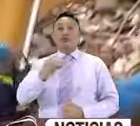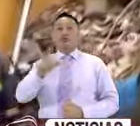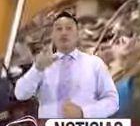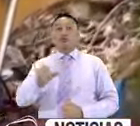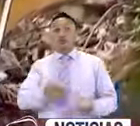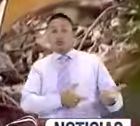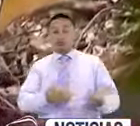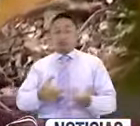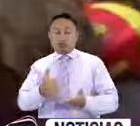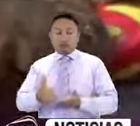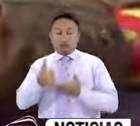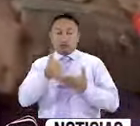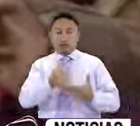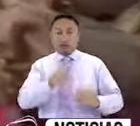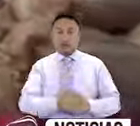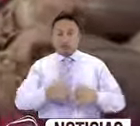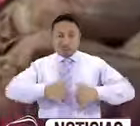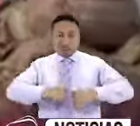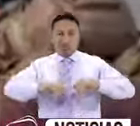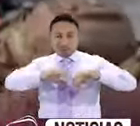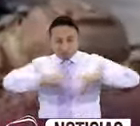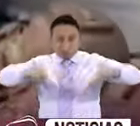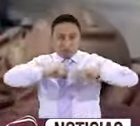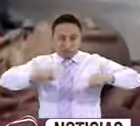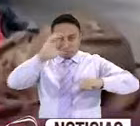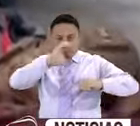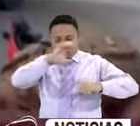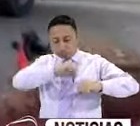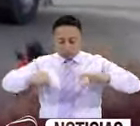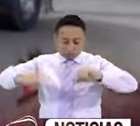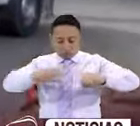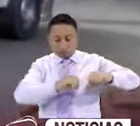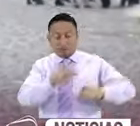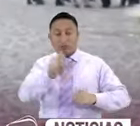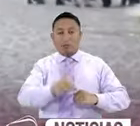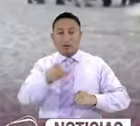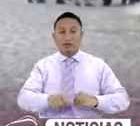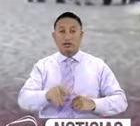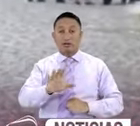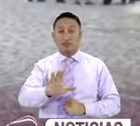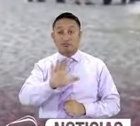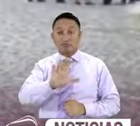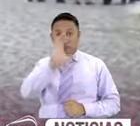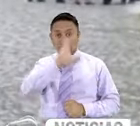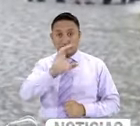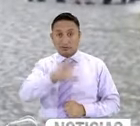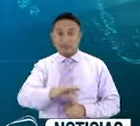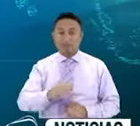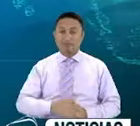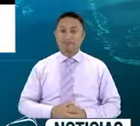rescatistas, continúan con las labores de búsqueda para dar con el paradero de las 5 personas restantes.